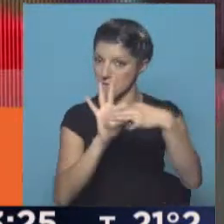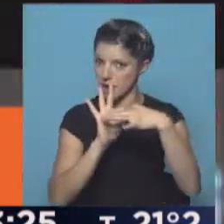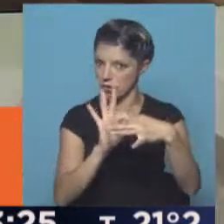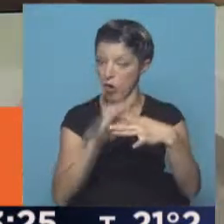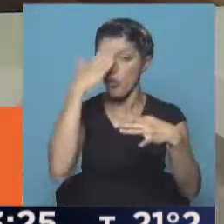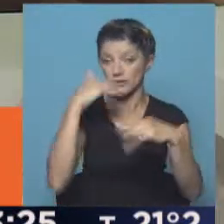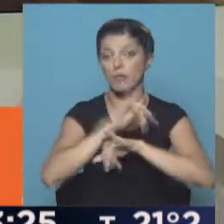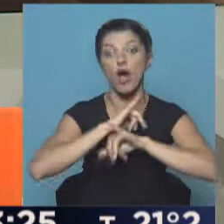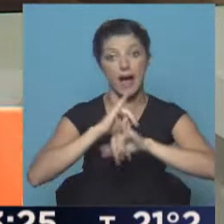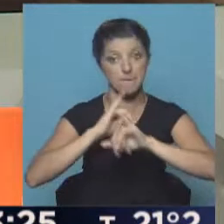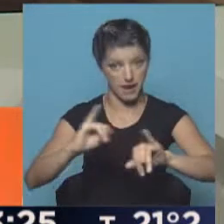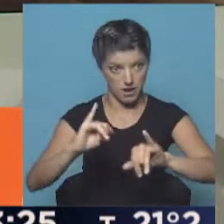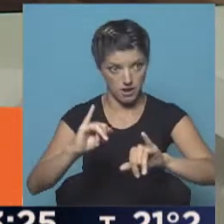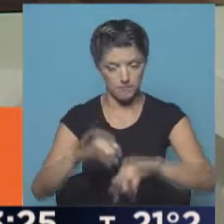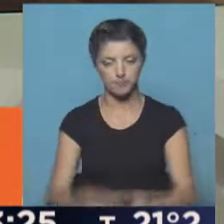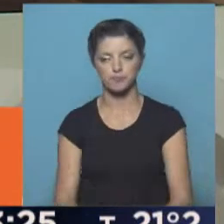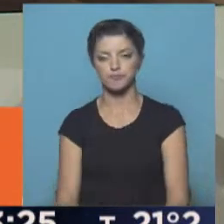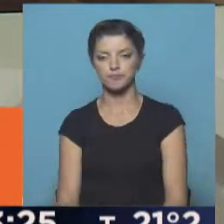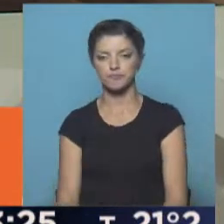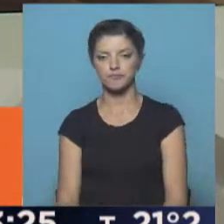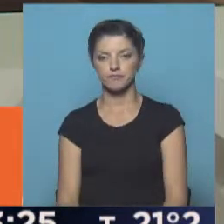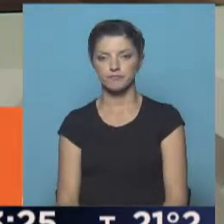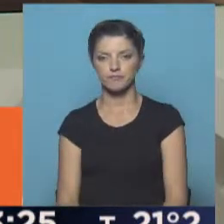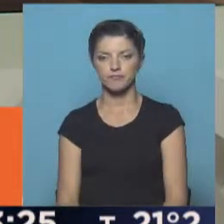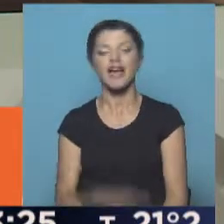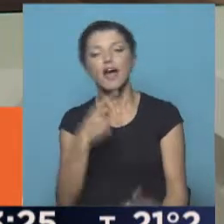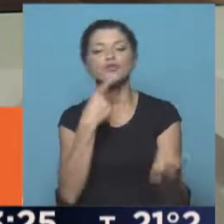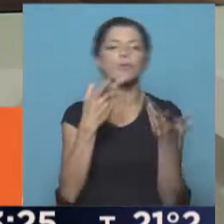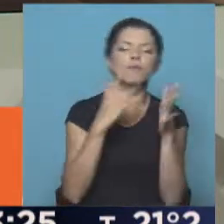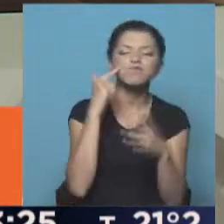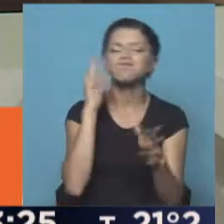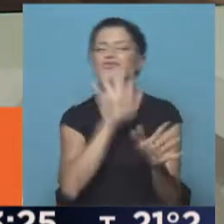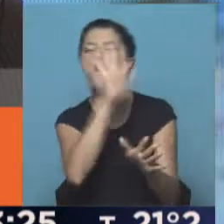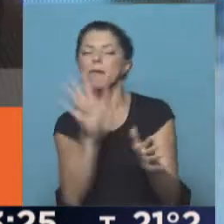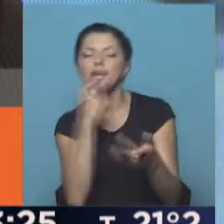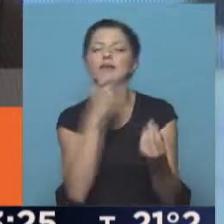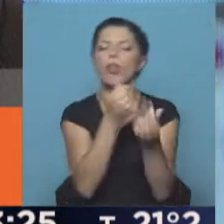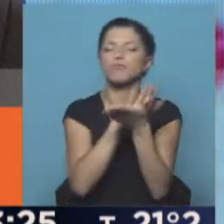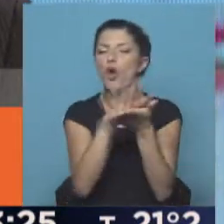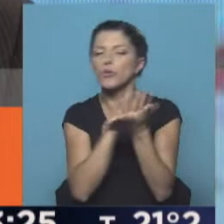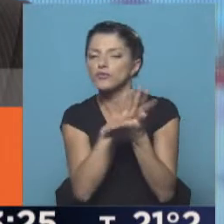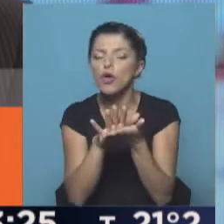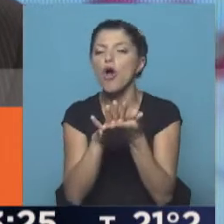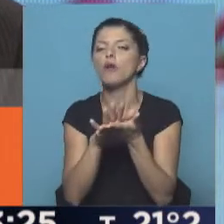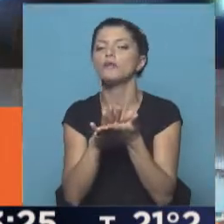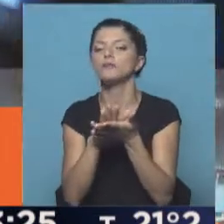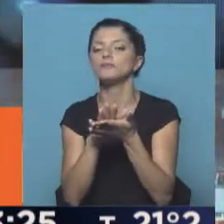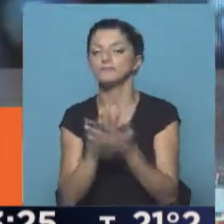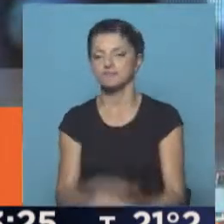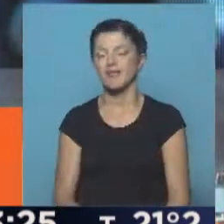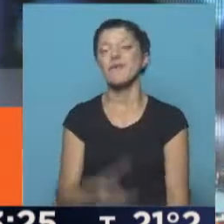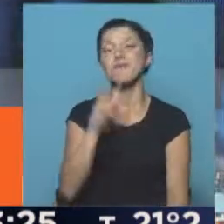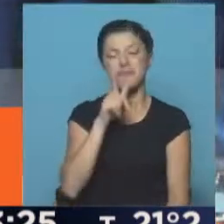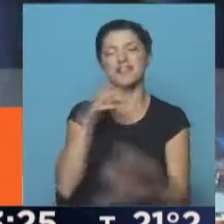última campaña electoral. Y acá viene proceso, sospechas de corrupción, modelo de la izquierda. Me parece que hay un dilema de la